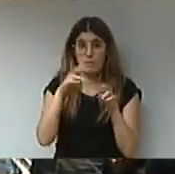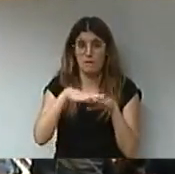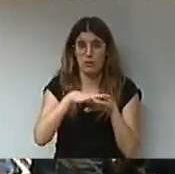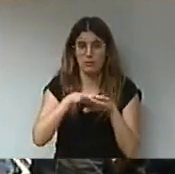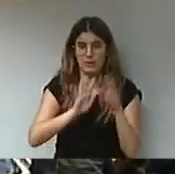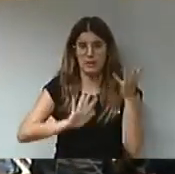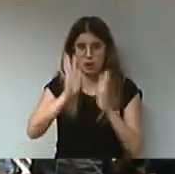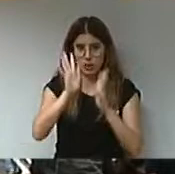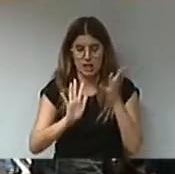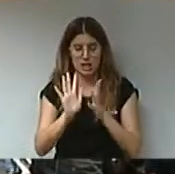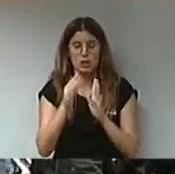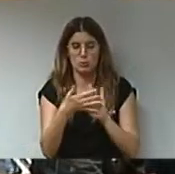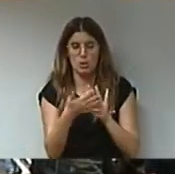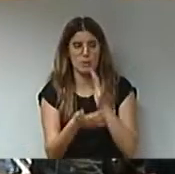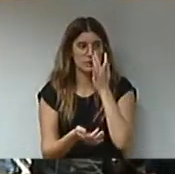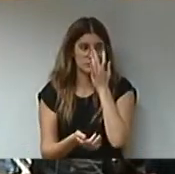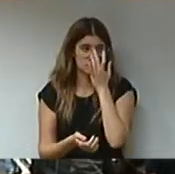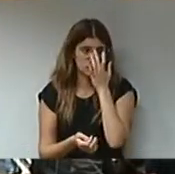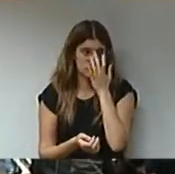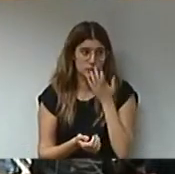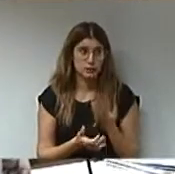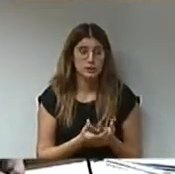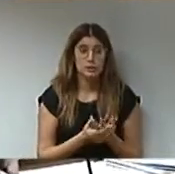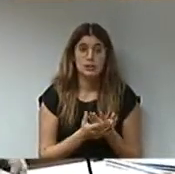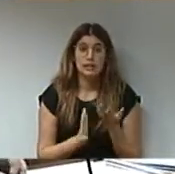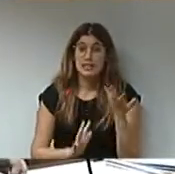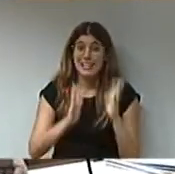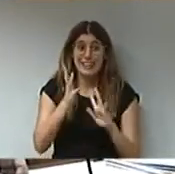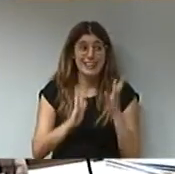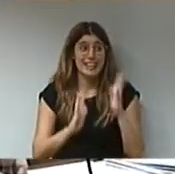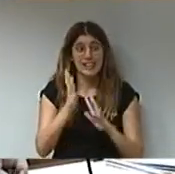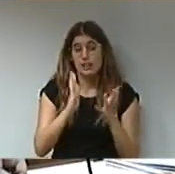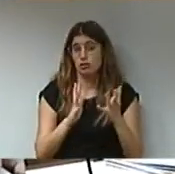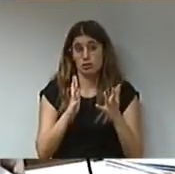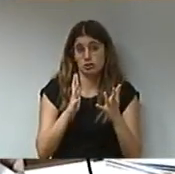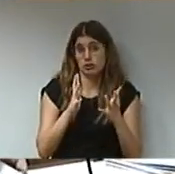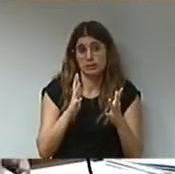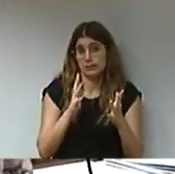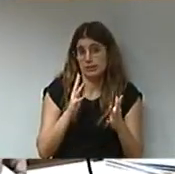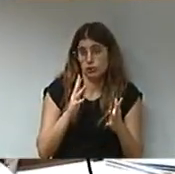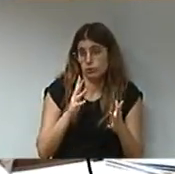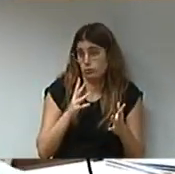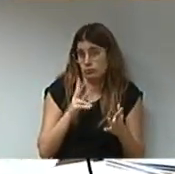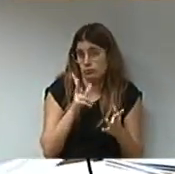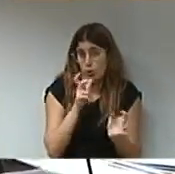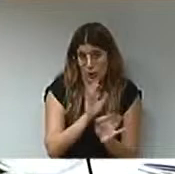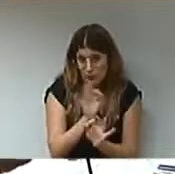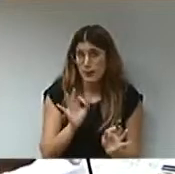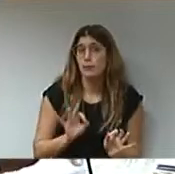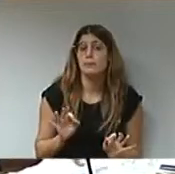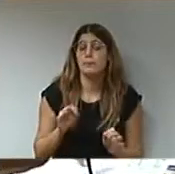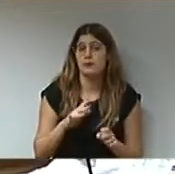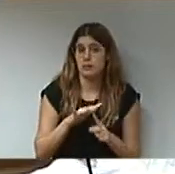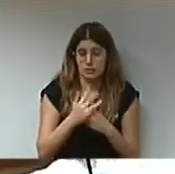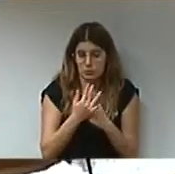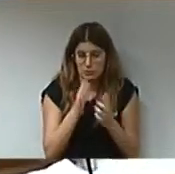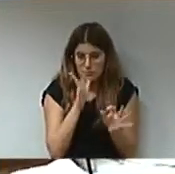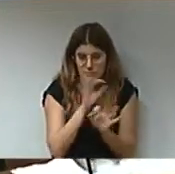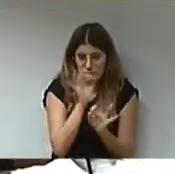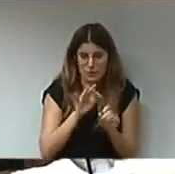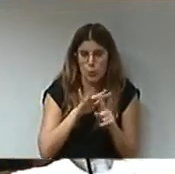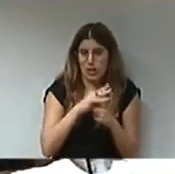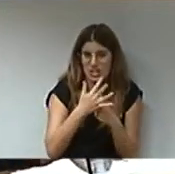Mire, los incendios son una desgracia enorme entre nosotros, tienen una casuística